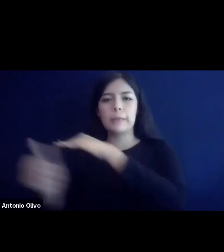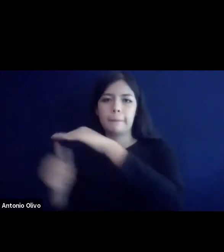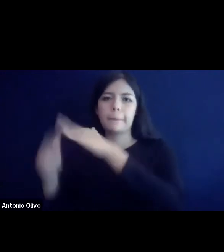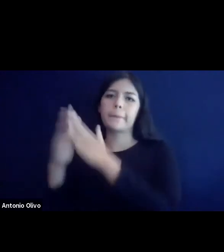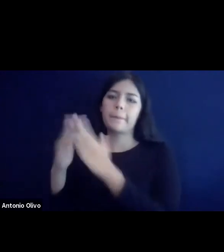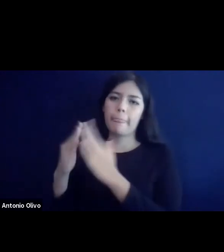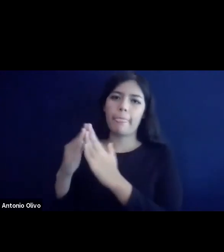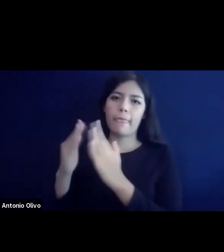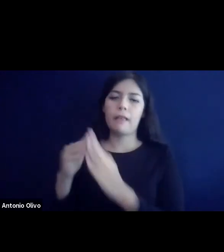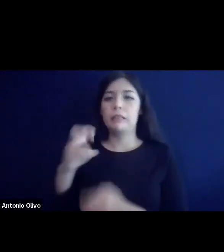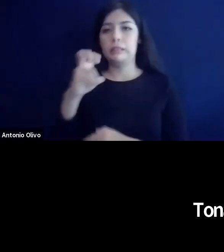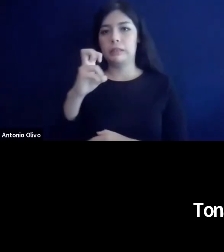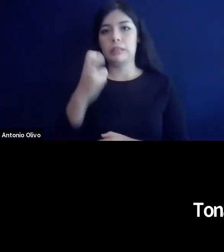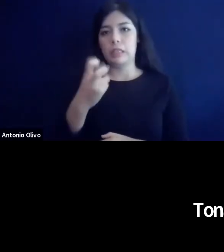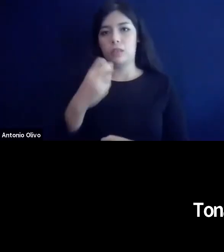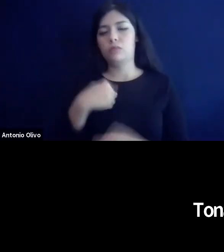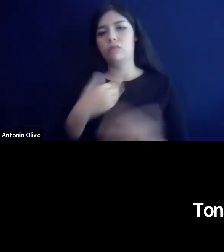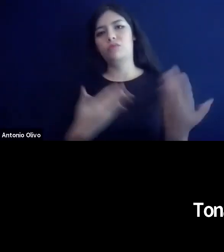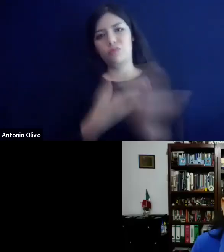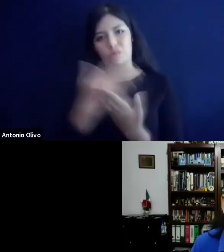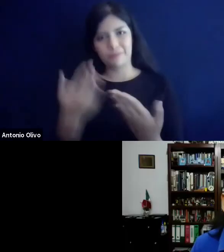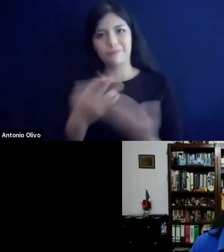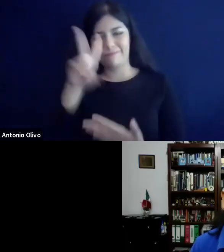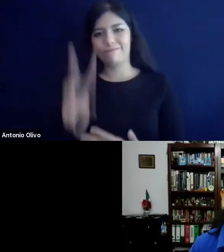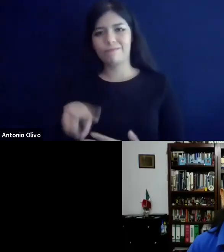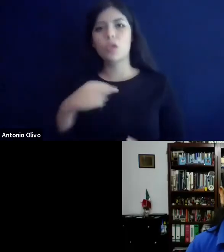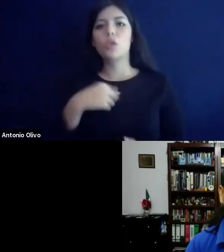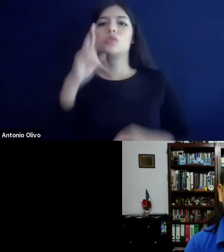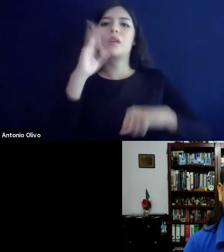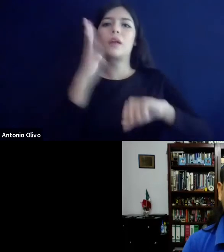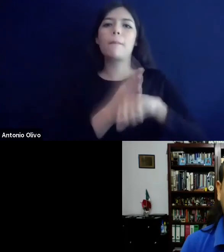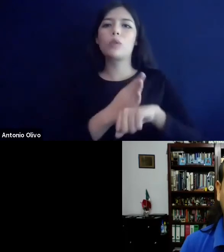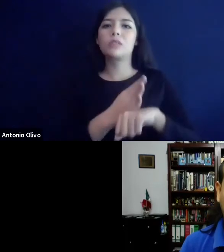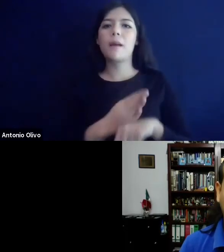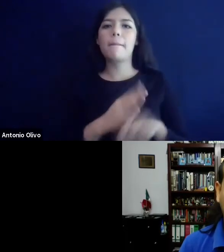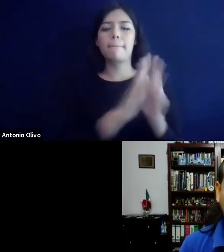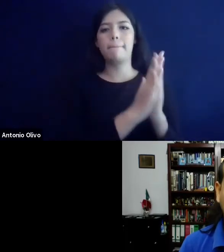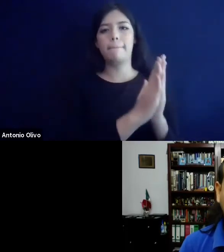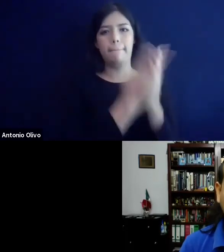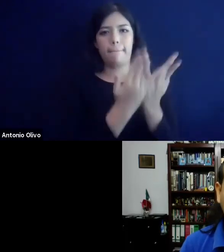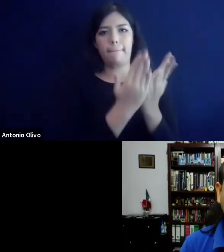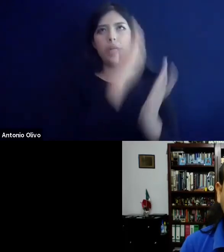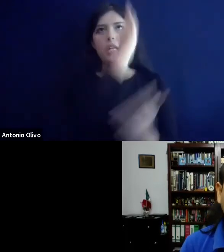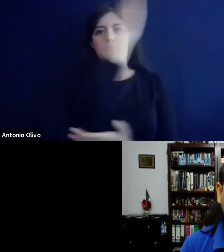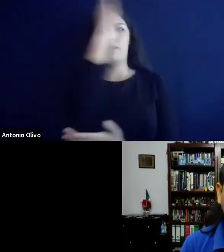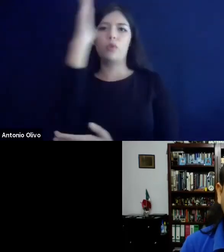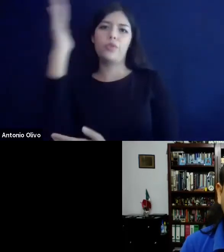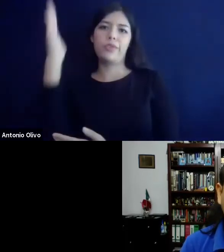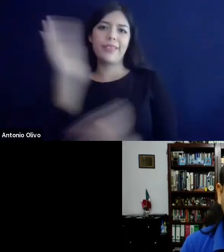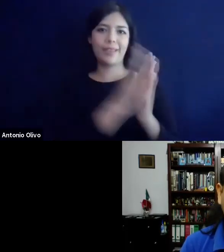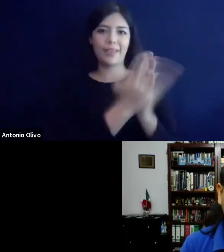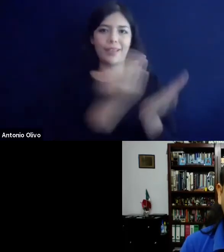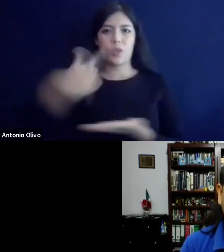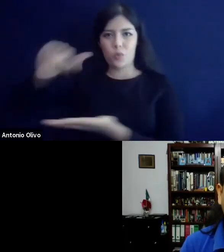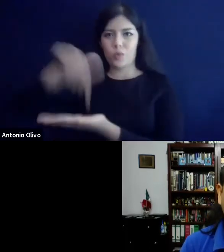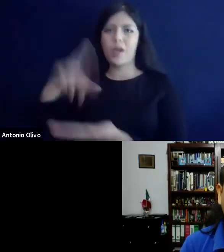les puedo compartir. Estoy como responsable desde Biblioteca de UDG Virtual, de los